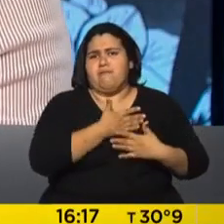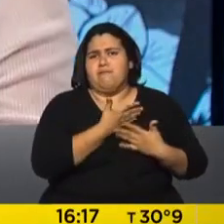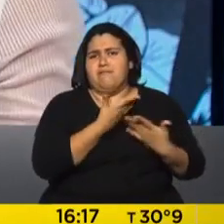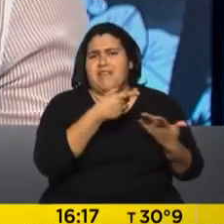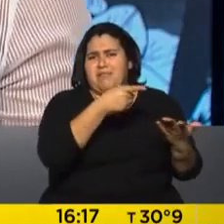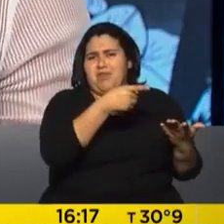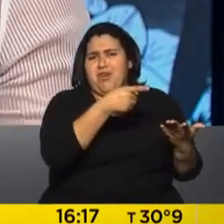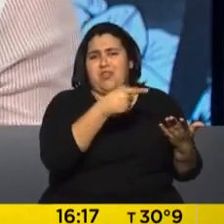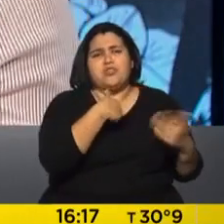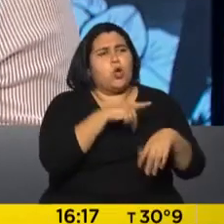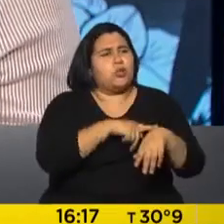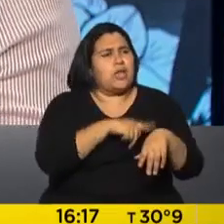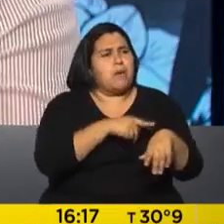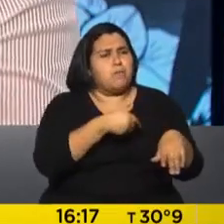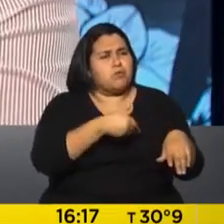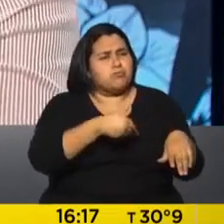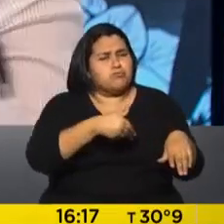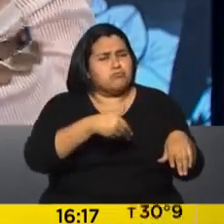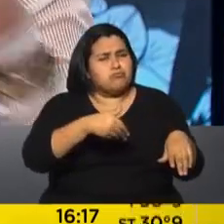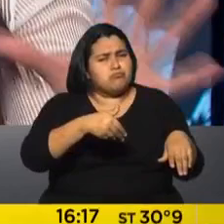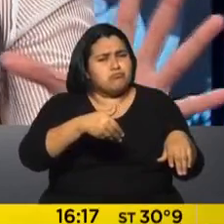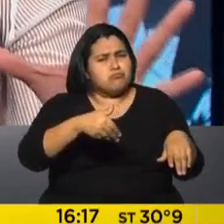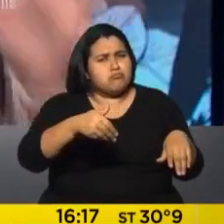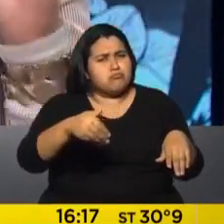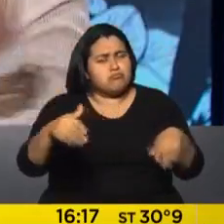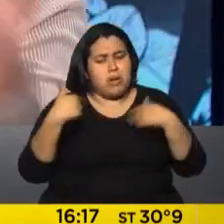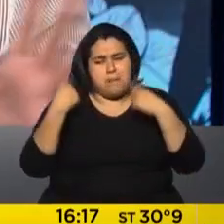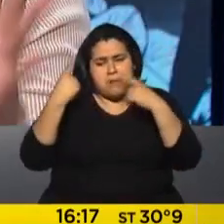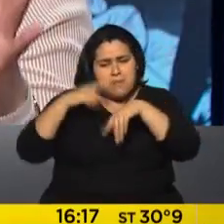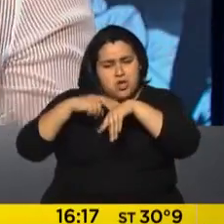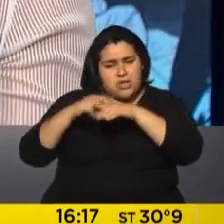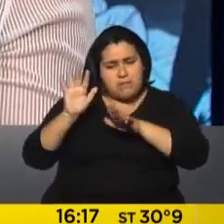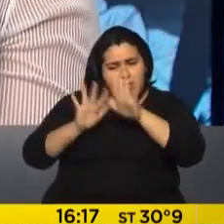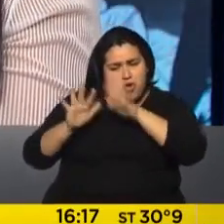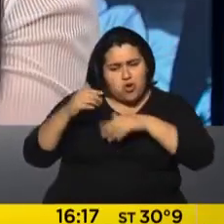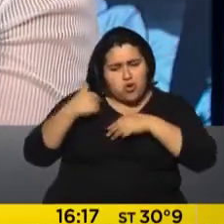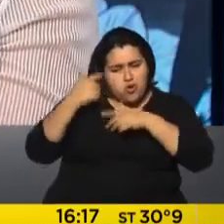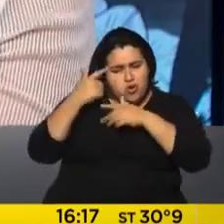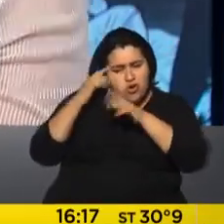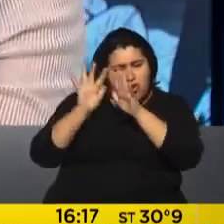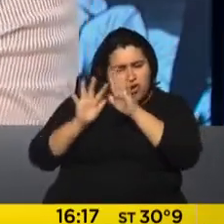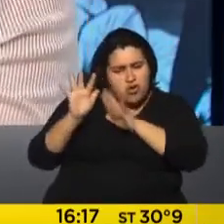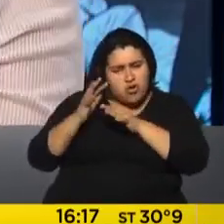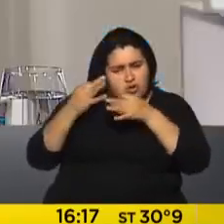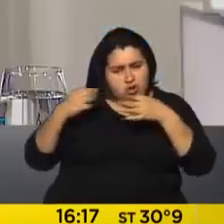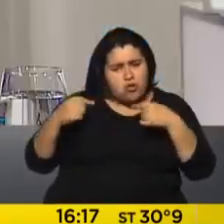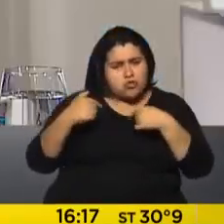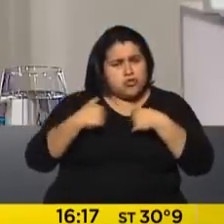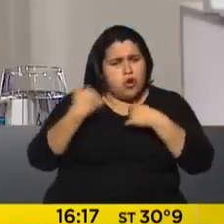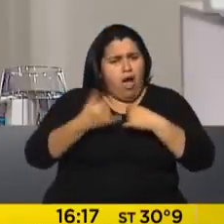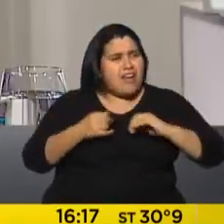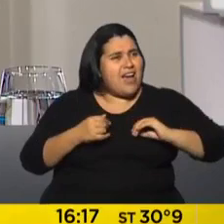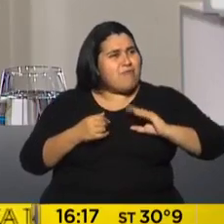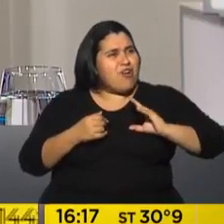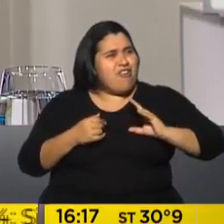y esperé el tiempo prudencial para decir, termino esto, hago esto. Yo, o sea, viste cuando vos decís, ya está bien, estoy enamorada de esa